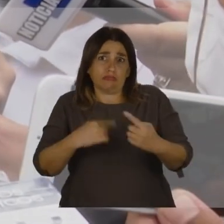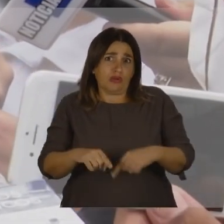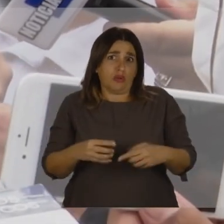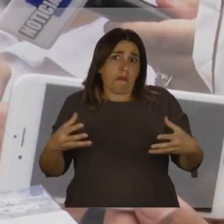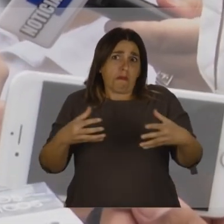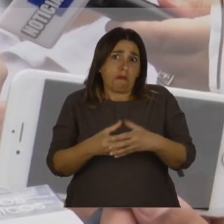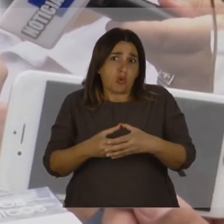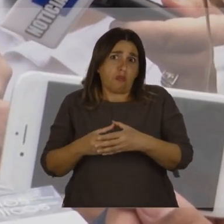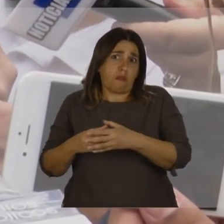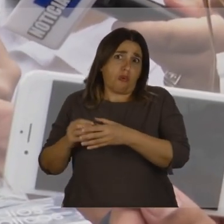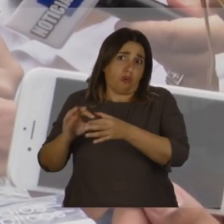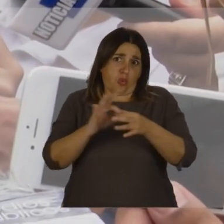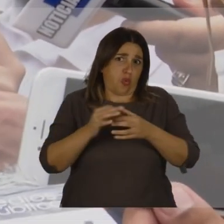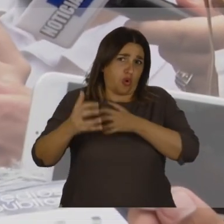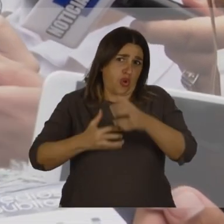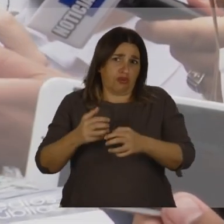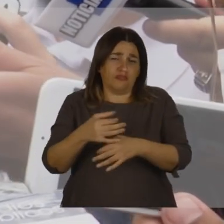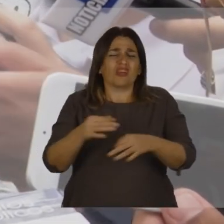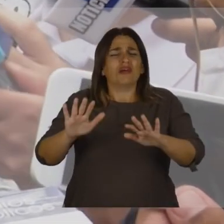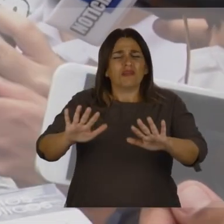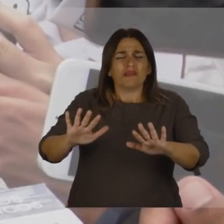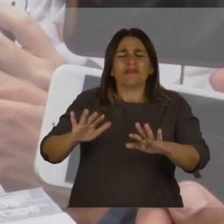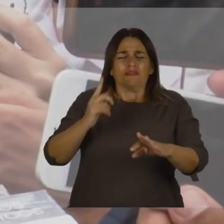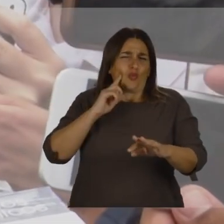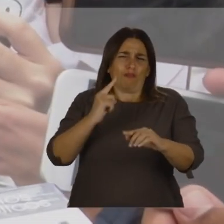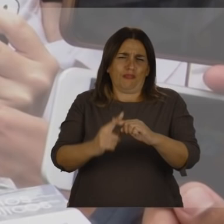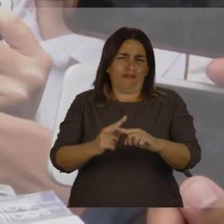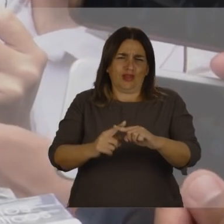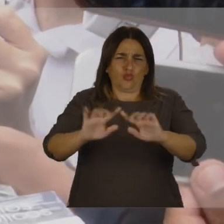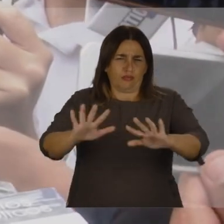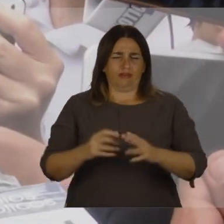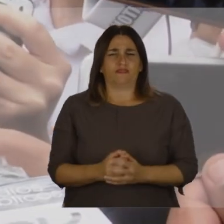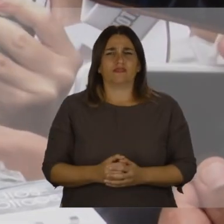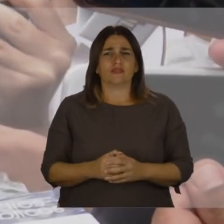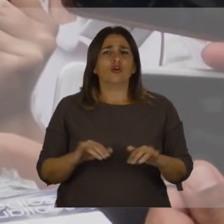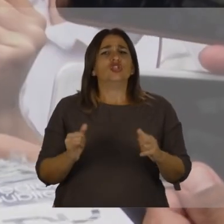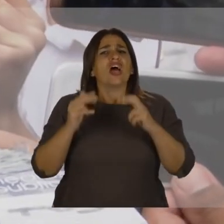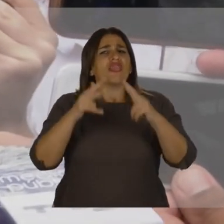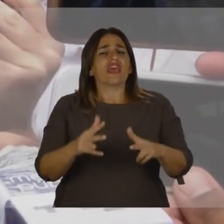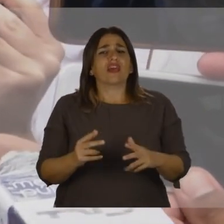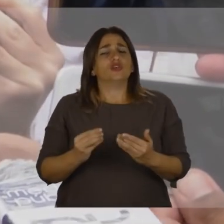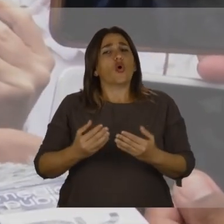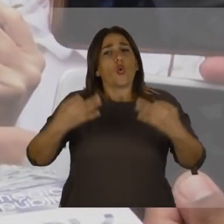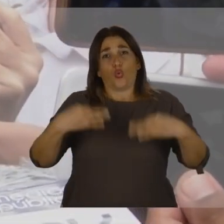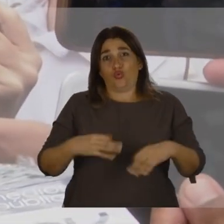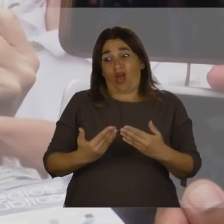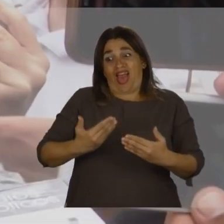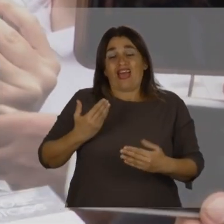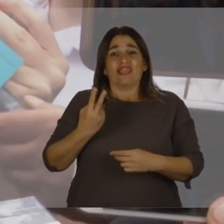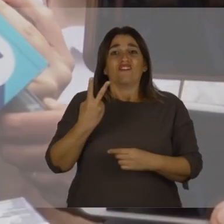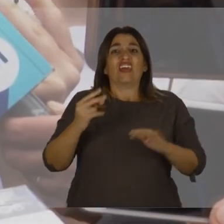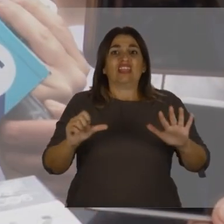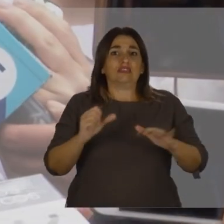pero sí, estoy satisfecho. Sí. Presidente, este es uno de los aeropuertos. Perdón, un minutito. yo ya se lo he dicho a ustedes, a mí me tocó